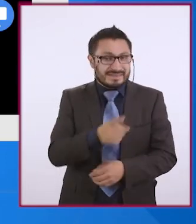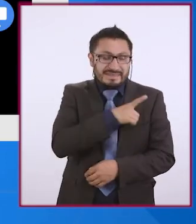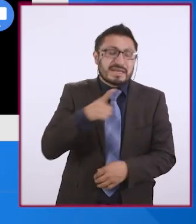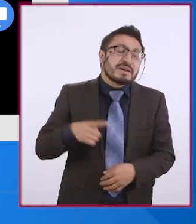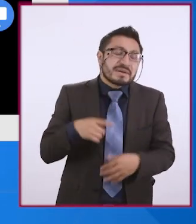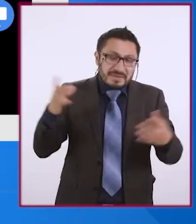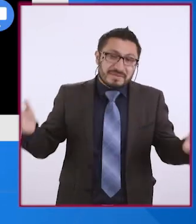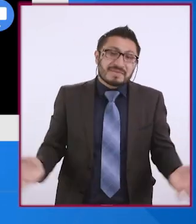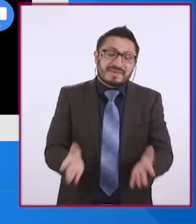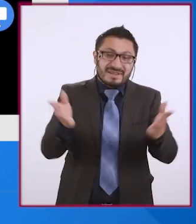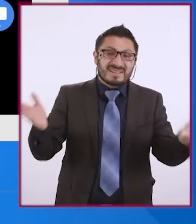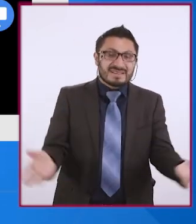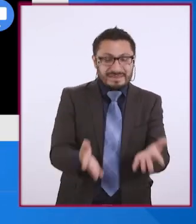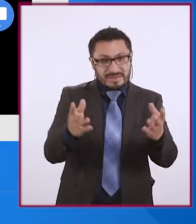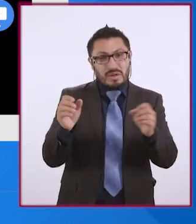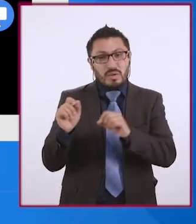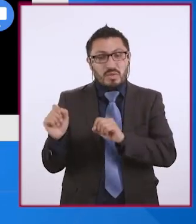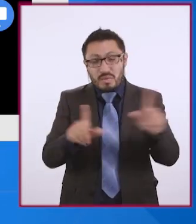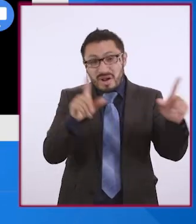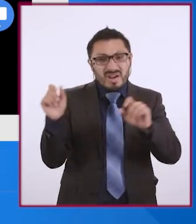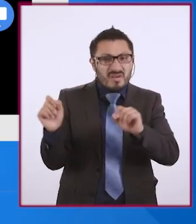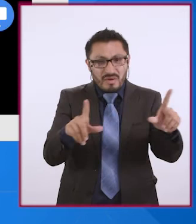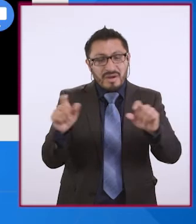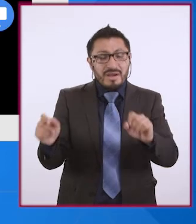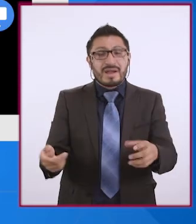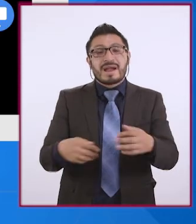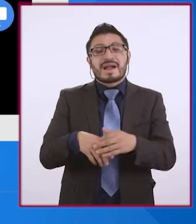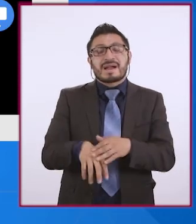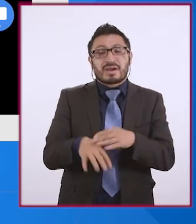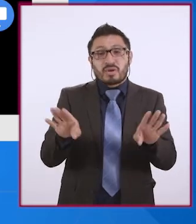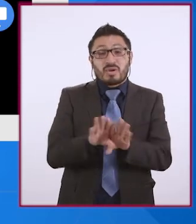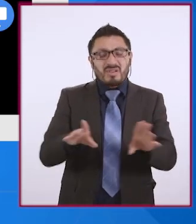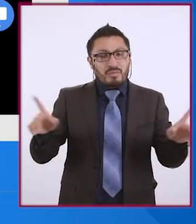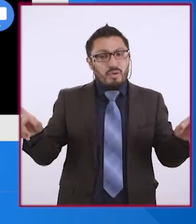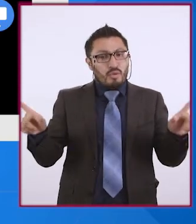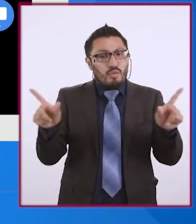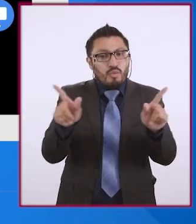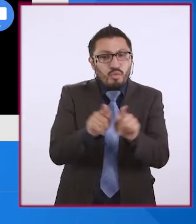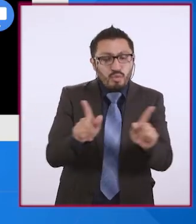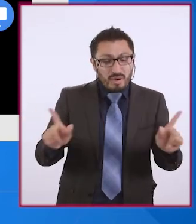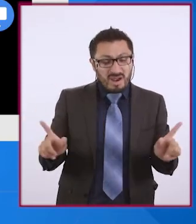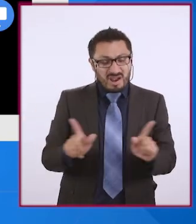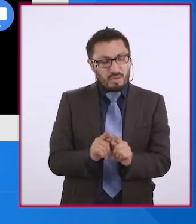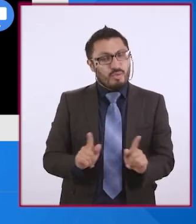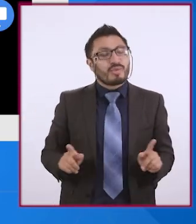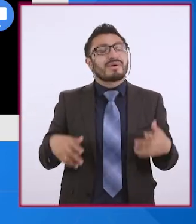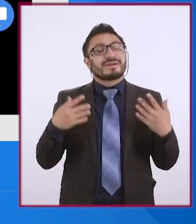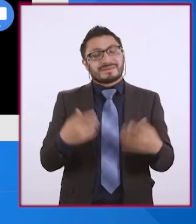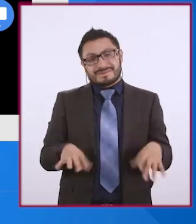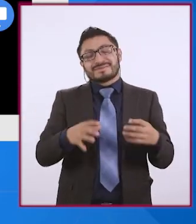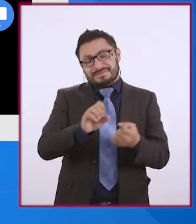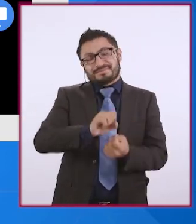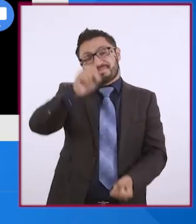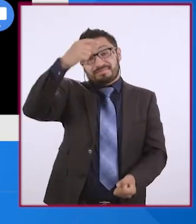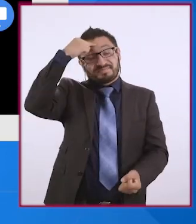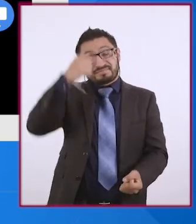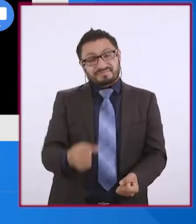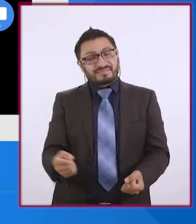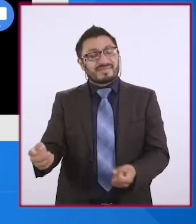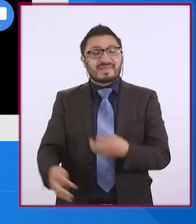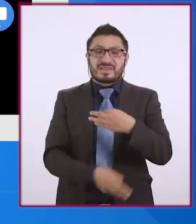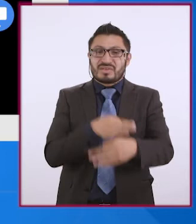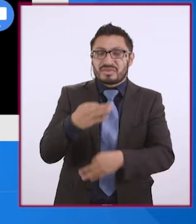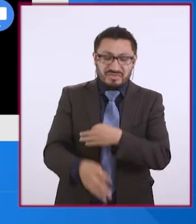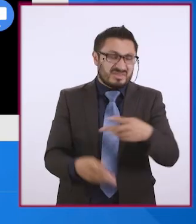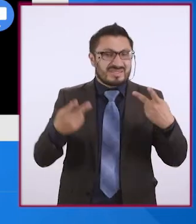fomentar la publicación de versiones sintetizadas de la Constitución para que todos